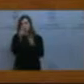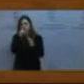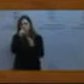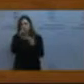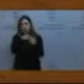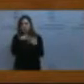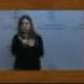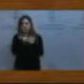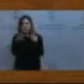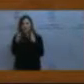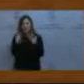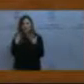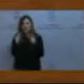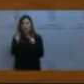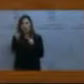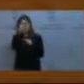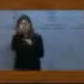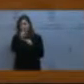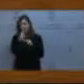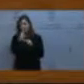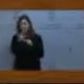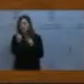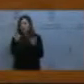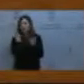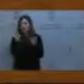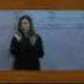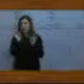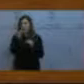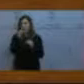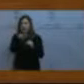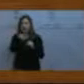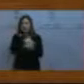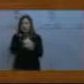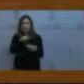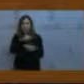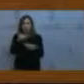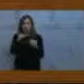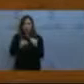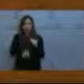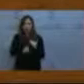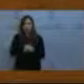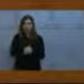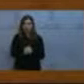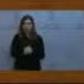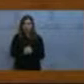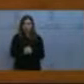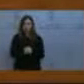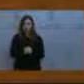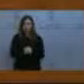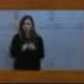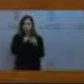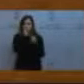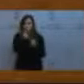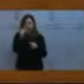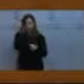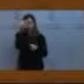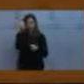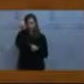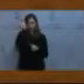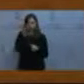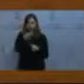entendido mal, en 12 millones de euros menos en el presupuesto. Creo que eso es lo que ha expuesto. Y, hombre, yo